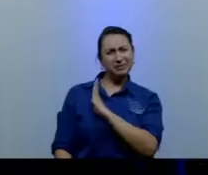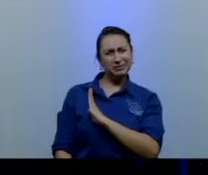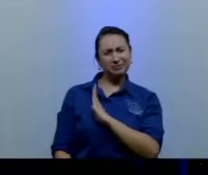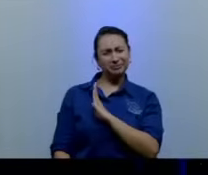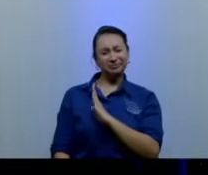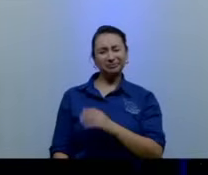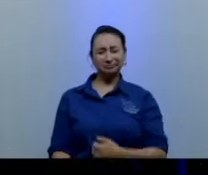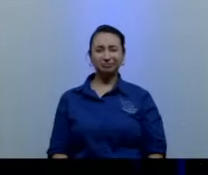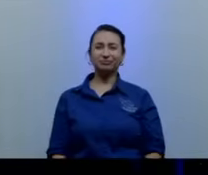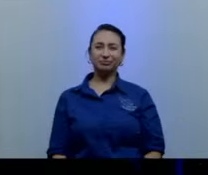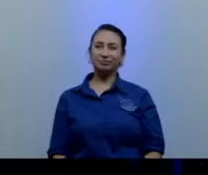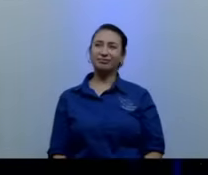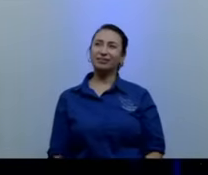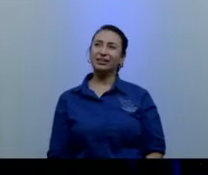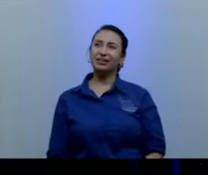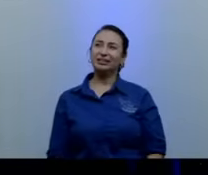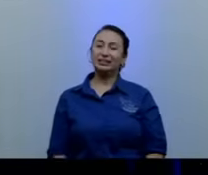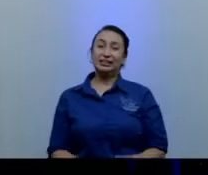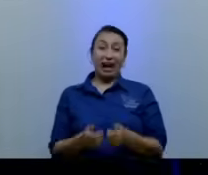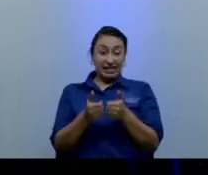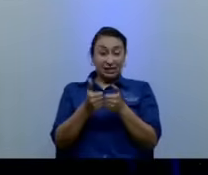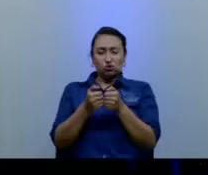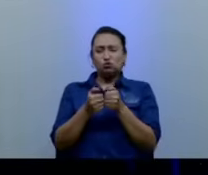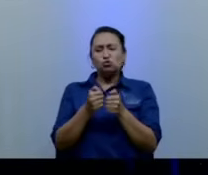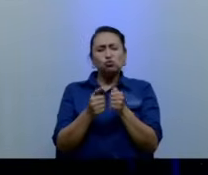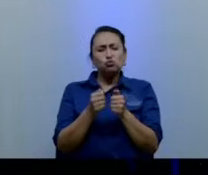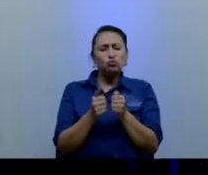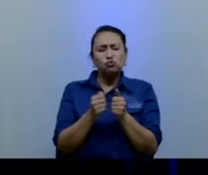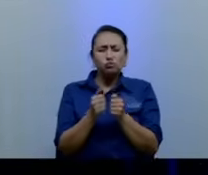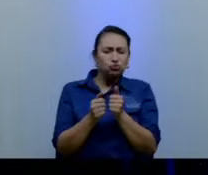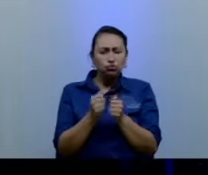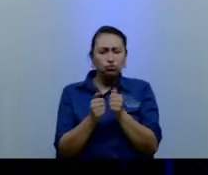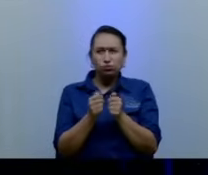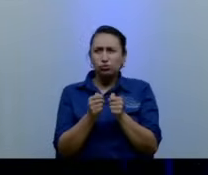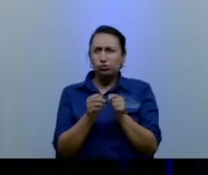Fíjate vos que uno le dice dos, tres, ahí.